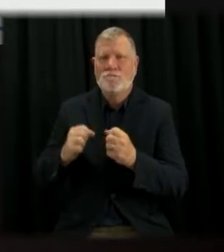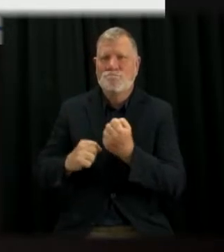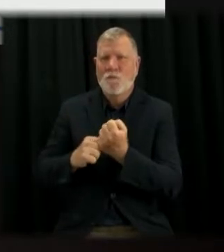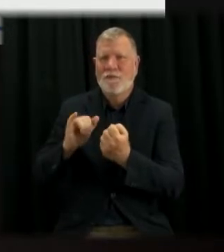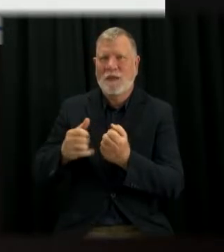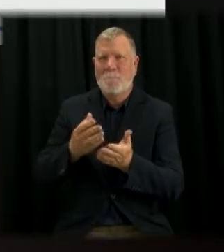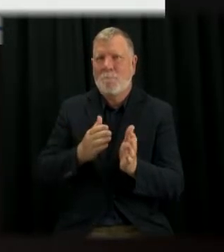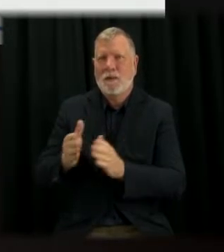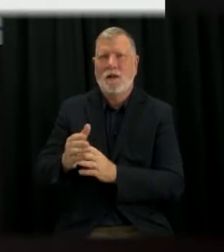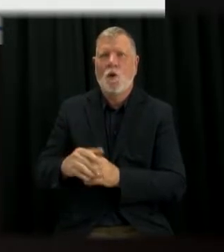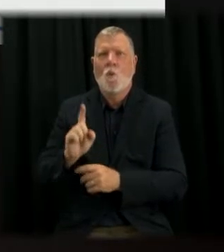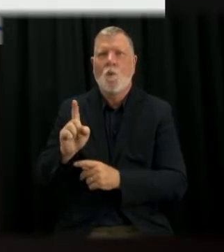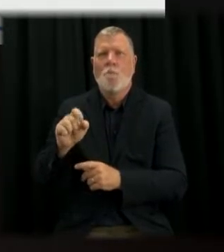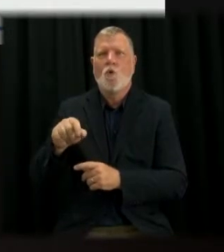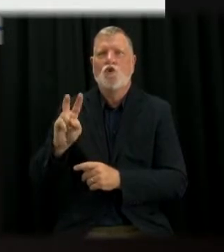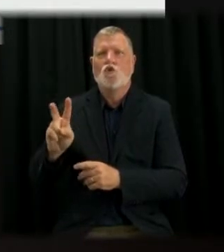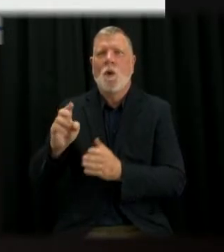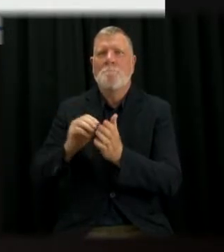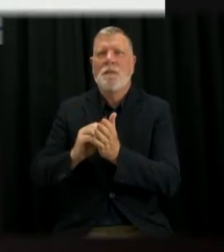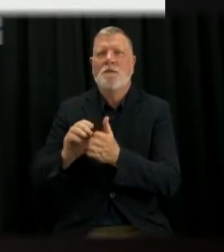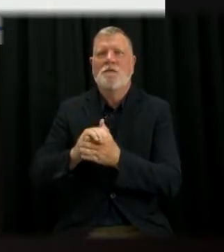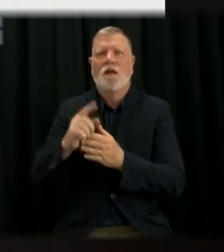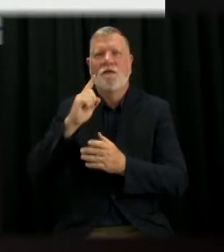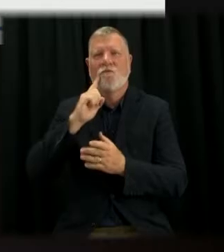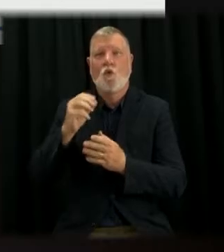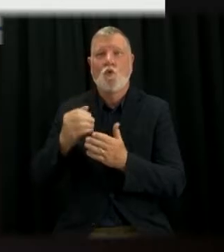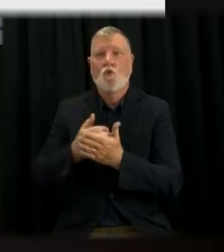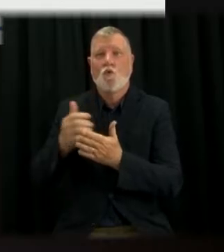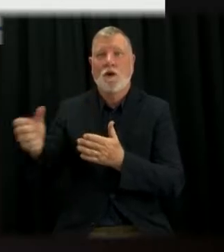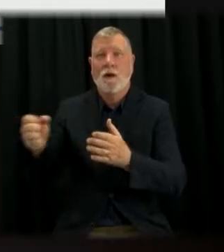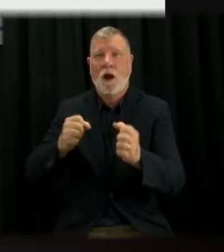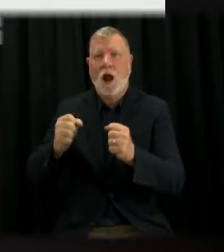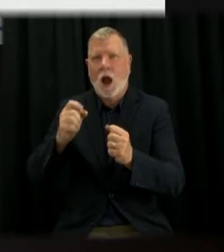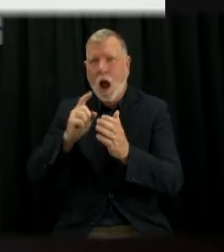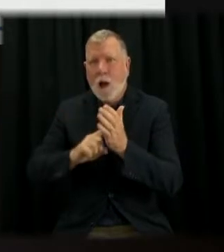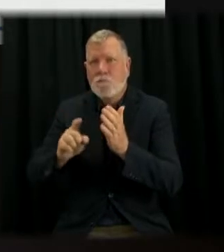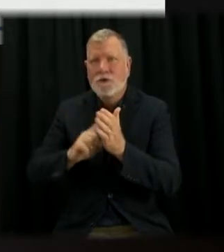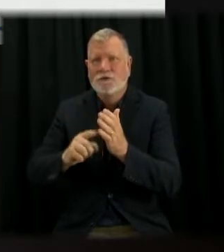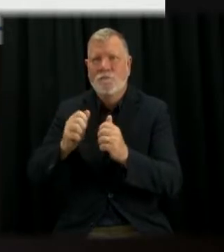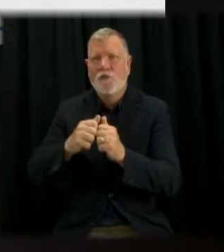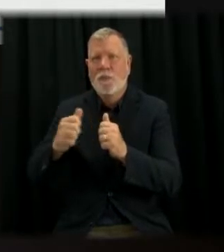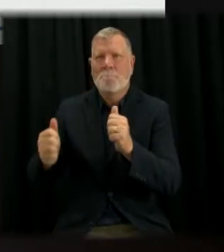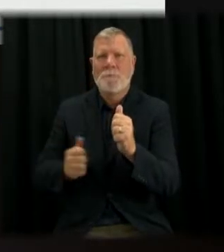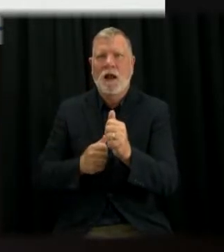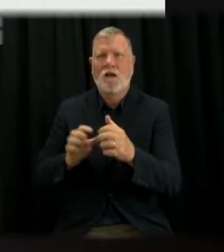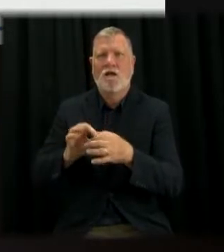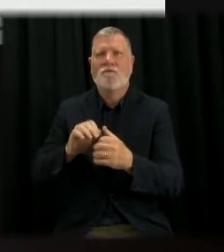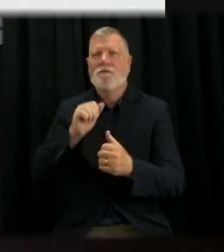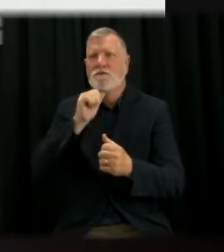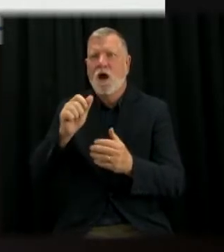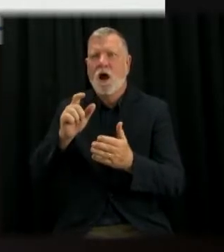inversiones claves al plan, que incluye 1.2 millones para contratar a diferentes tasadores para poder